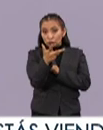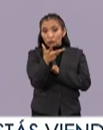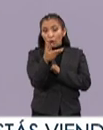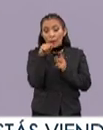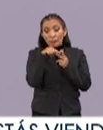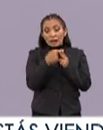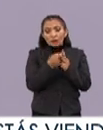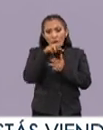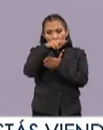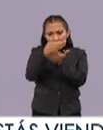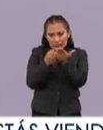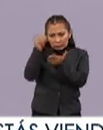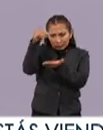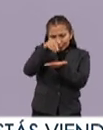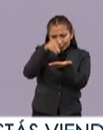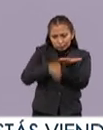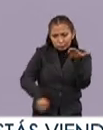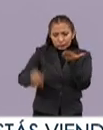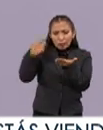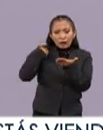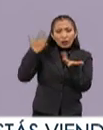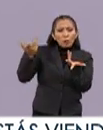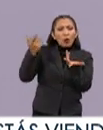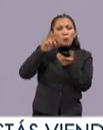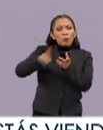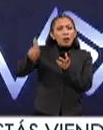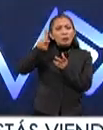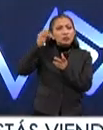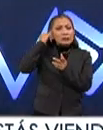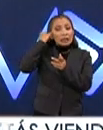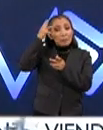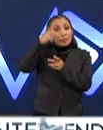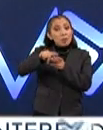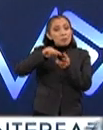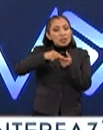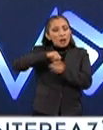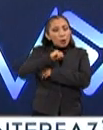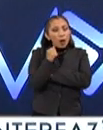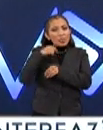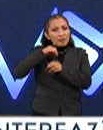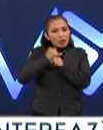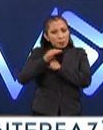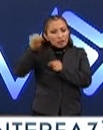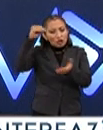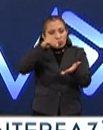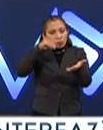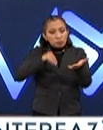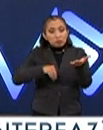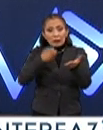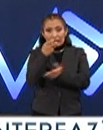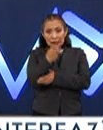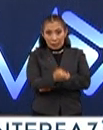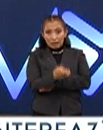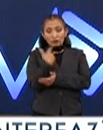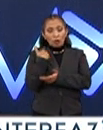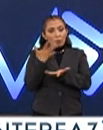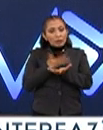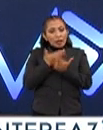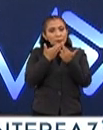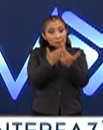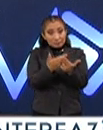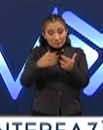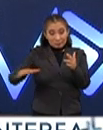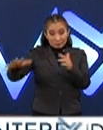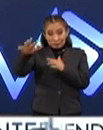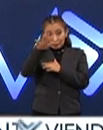se empezó el registro de la información cultural de los pueblos indígenas en México. Entonces, esto lo que nos lleva es a tener a